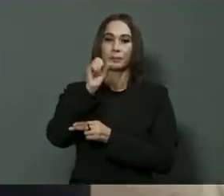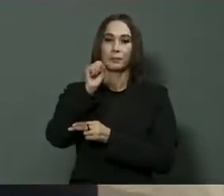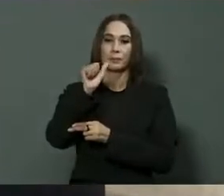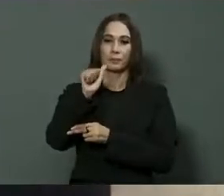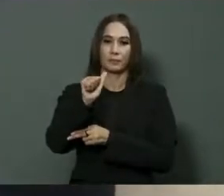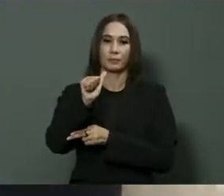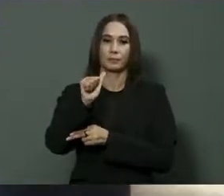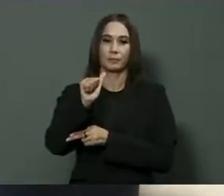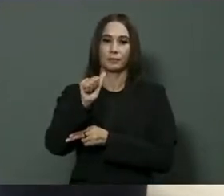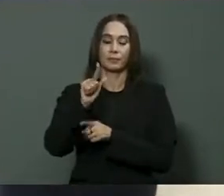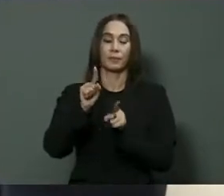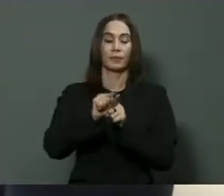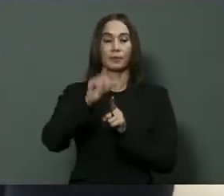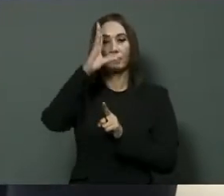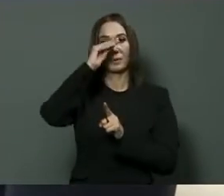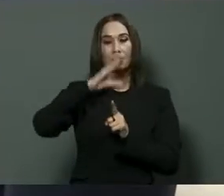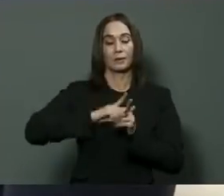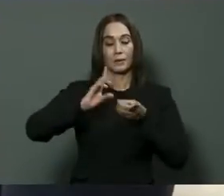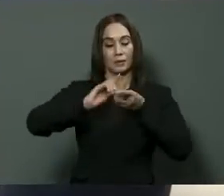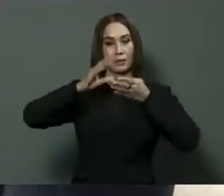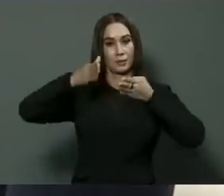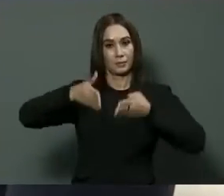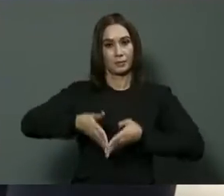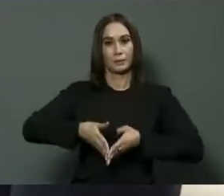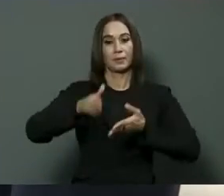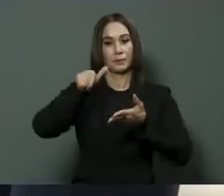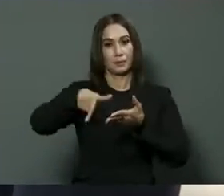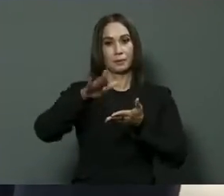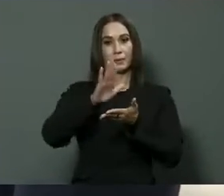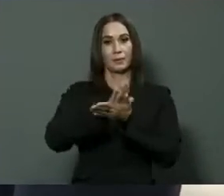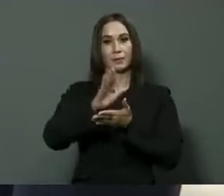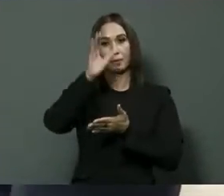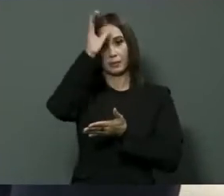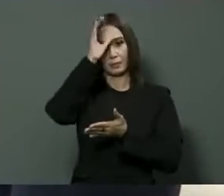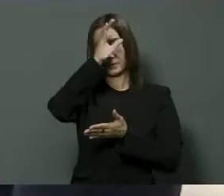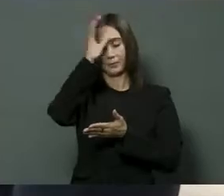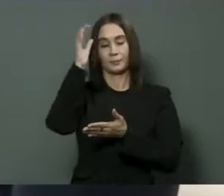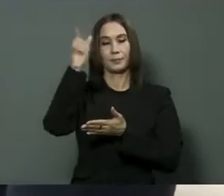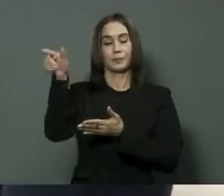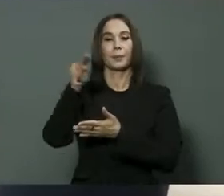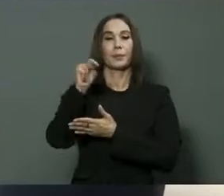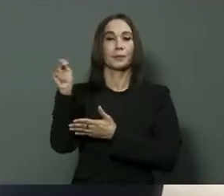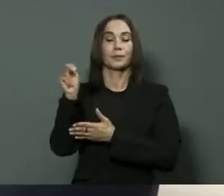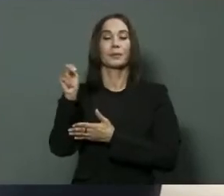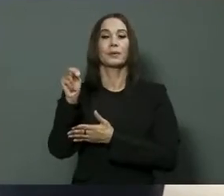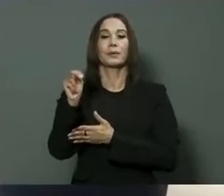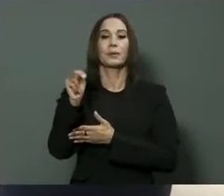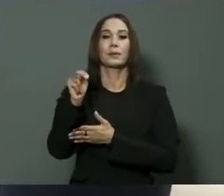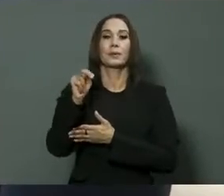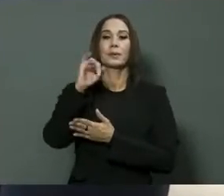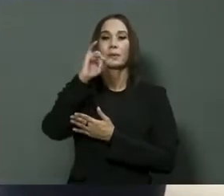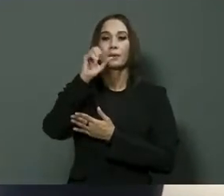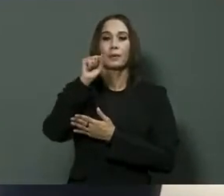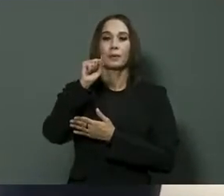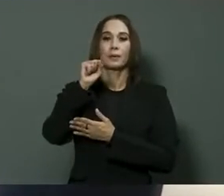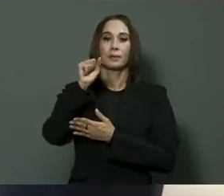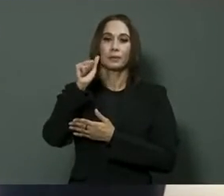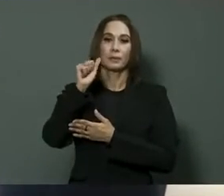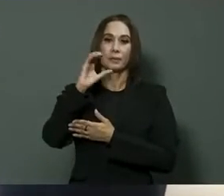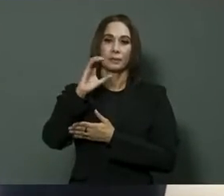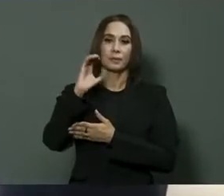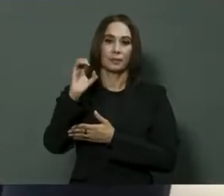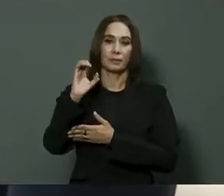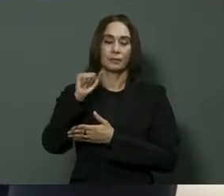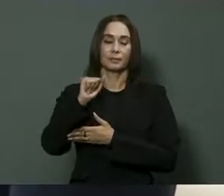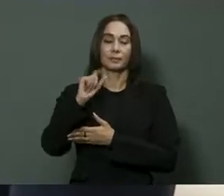Burgos, y el señor director ejecutivo de la Universidad Católica Nordestana, Isaac Valdés. Ellos